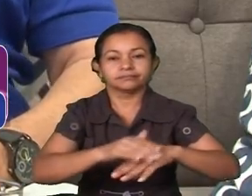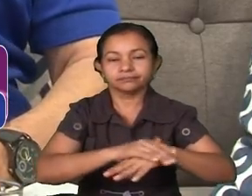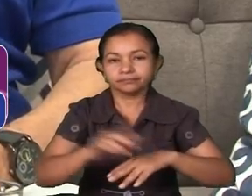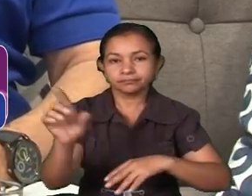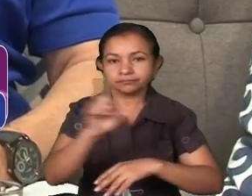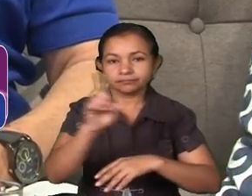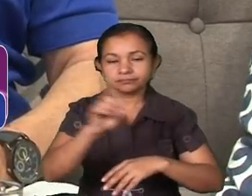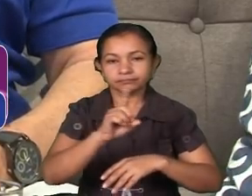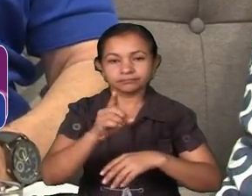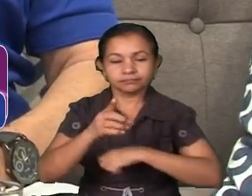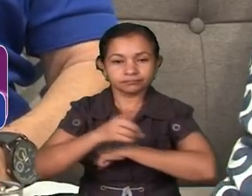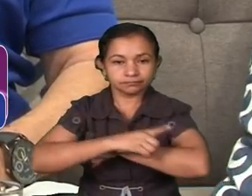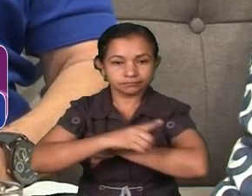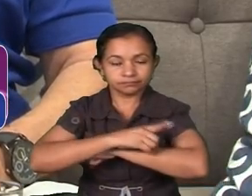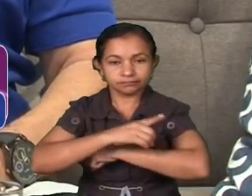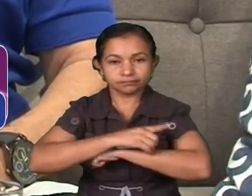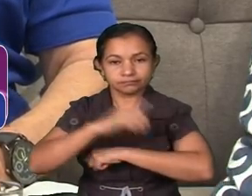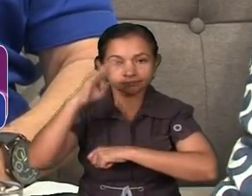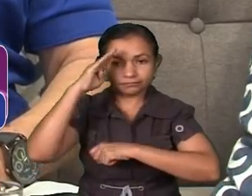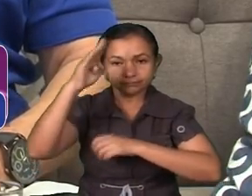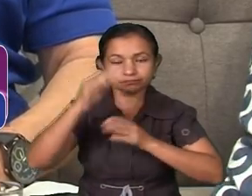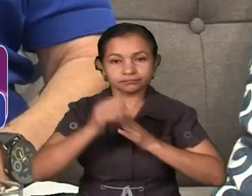tenemos dirigentes como Daniel Ortega.